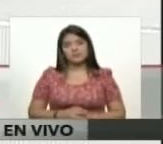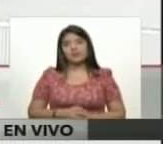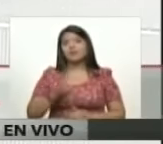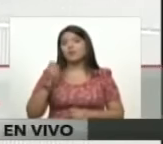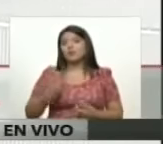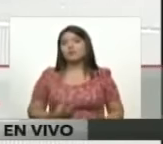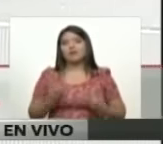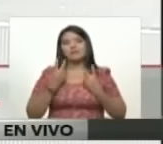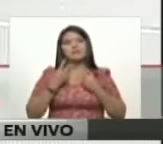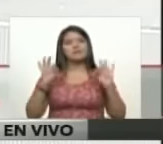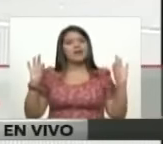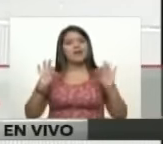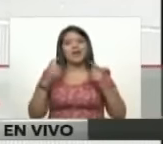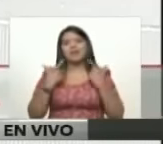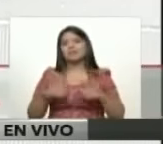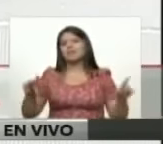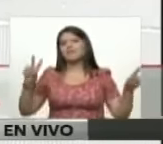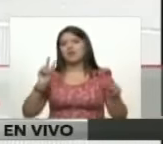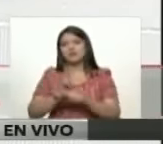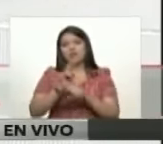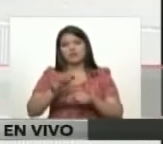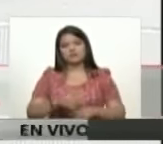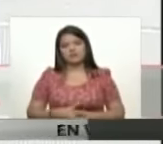Vida Libre de Violencia,